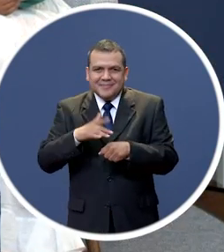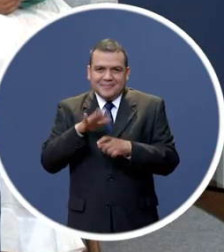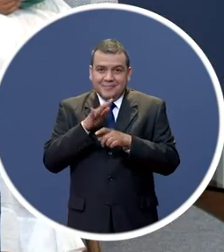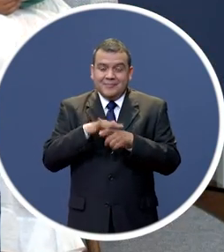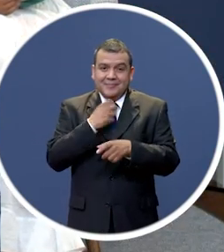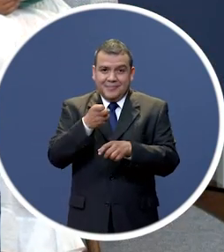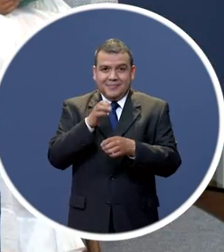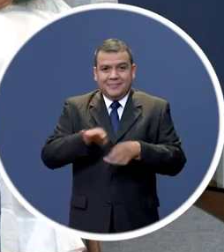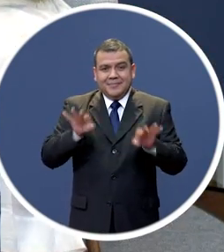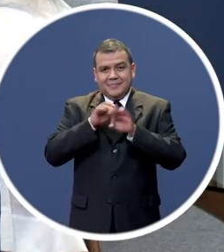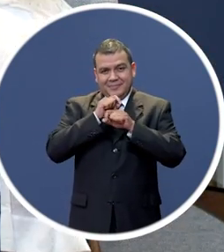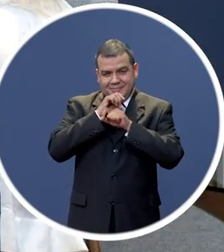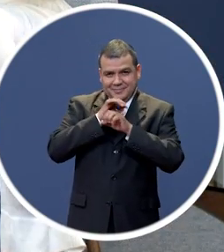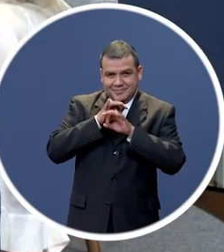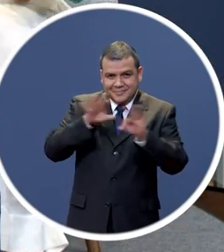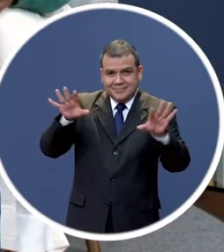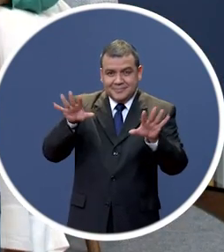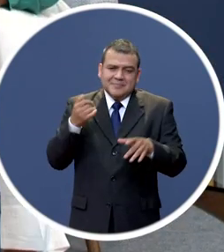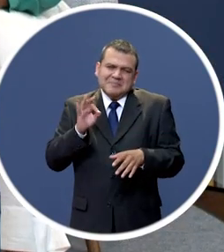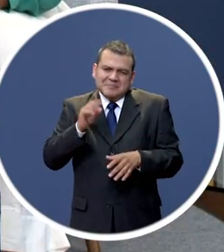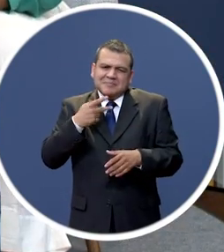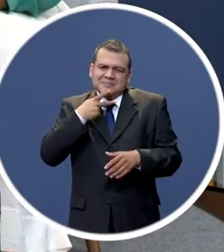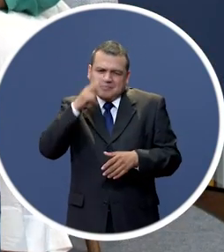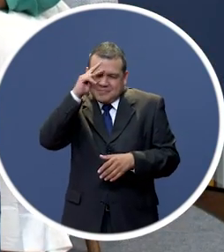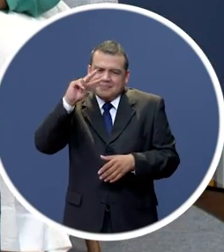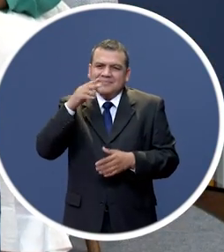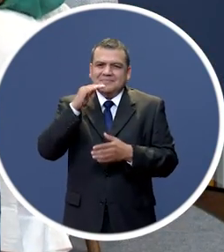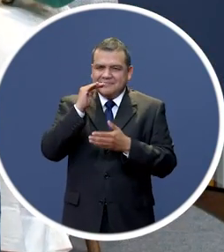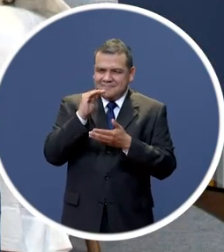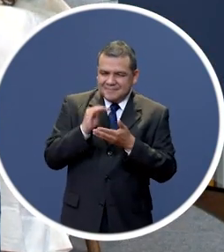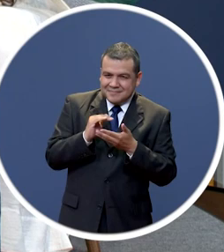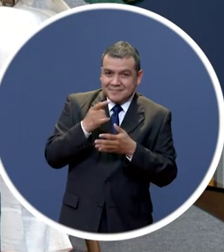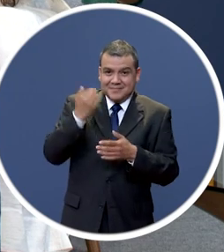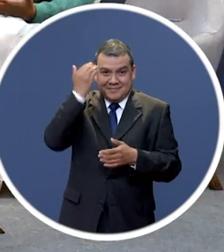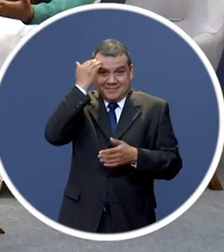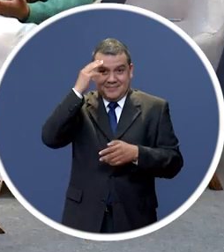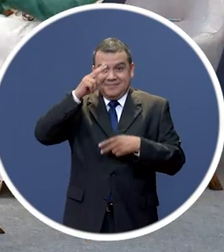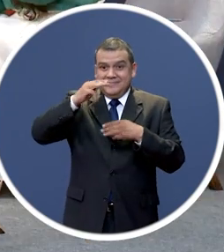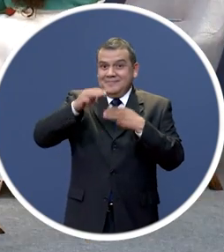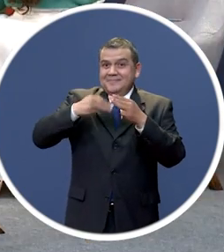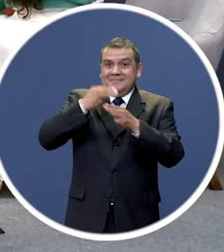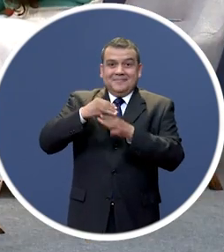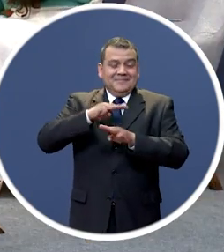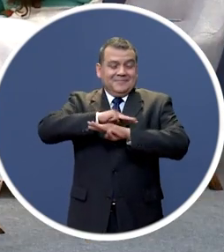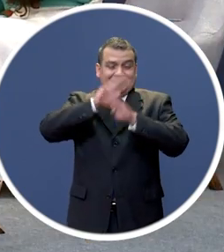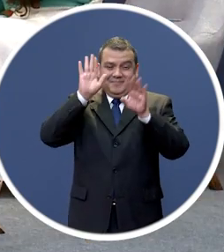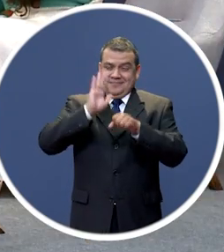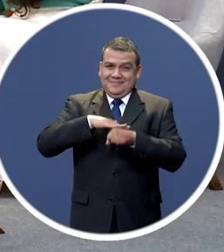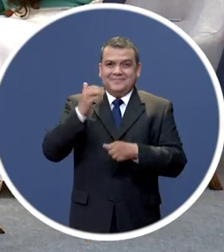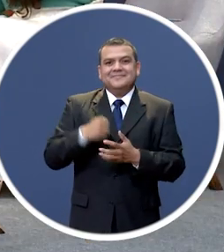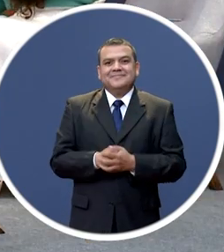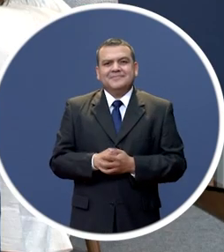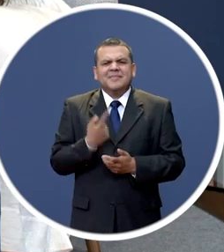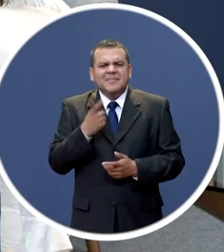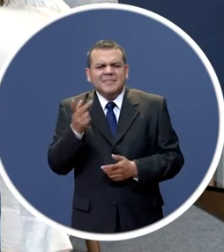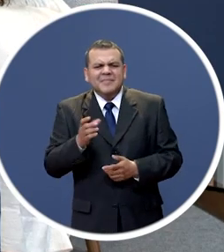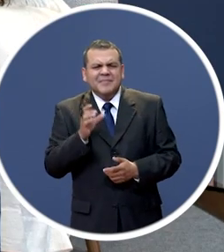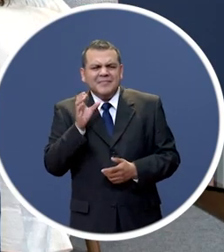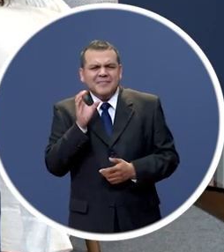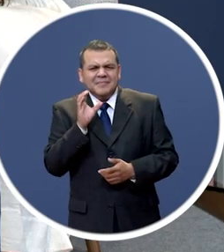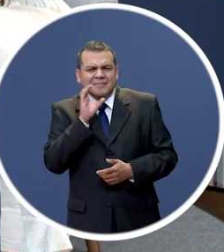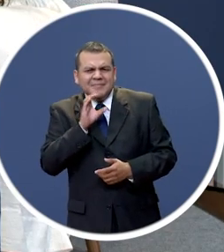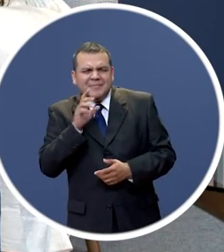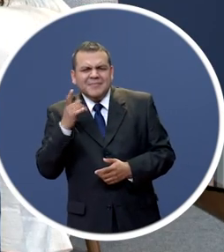de difusión. Exactamente. Quizás quitar un poquito la ignorancia que tenemos sobre este mundo tan maravilloso. Una curiosidad rápida, ¿todos los